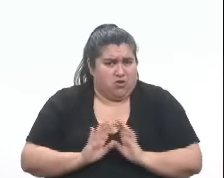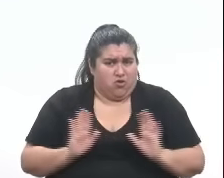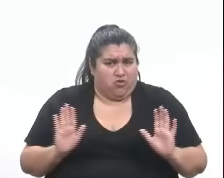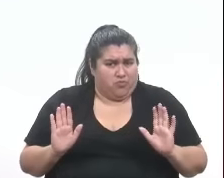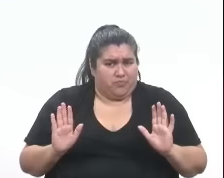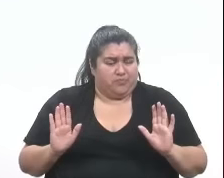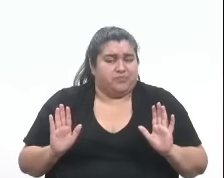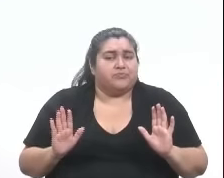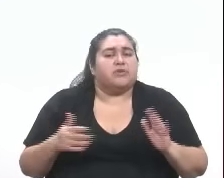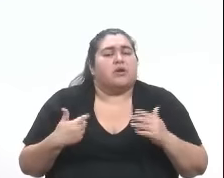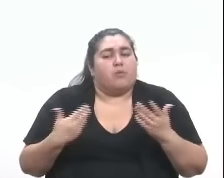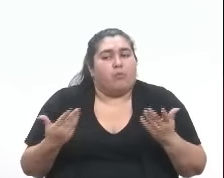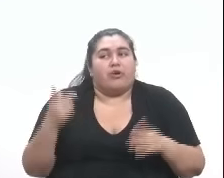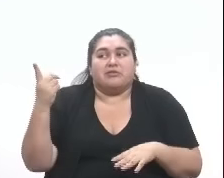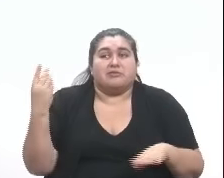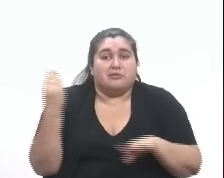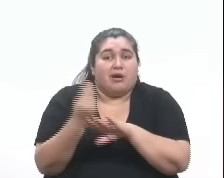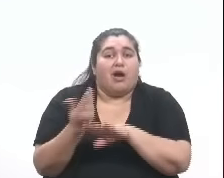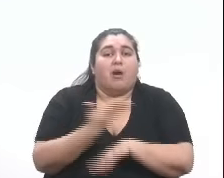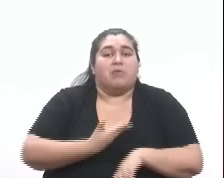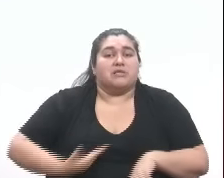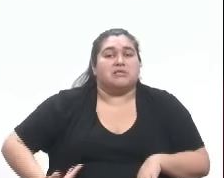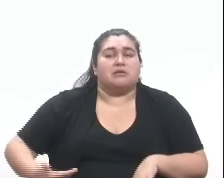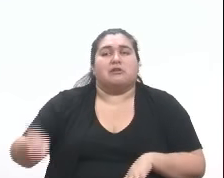Entonces viene el presidente acá y hace el discurso.